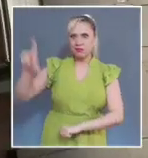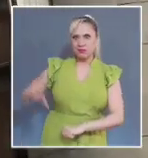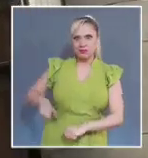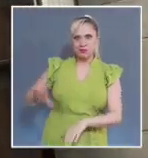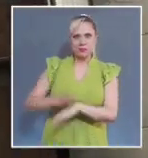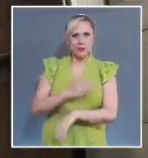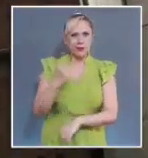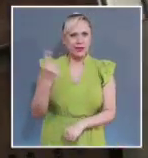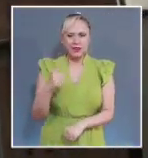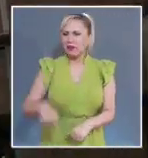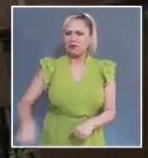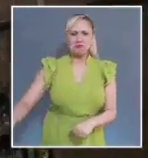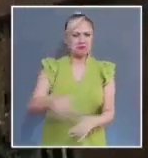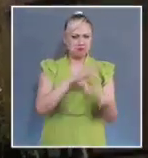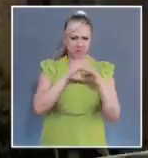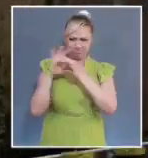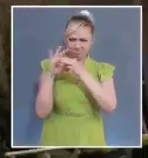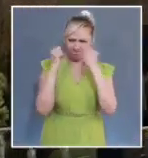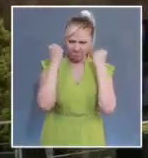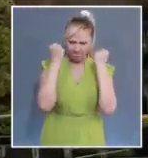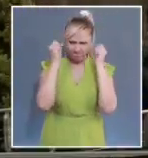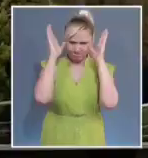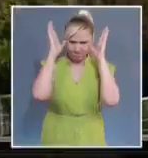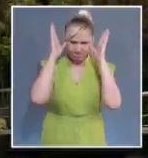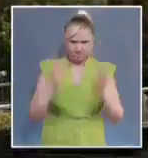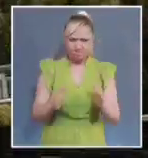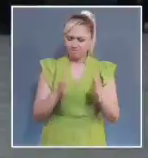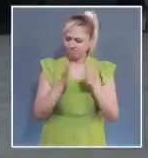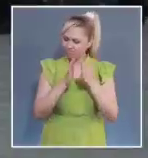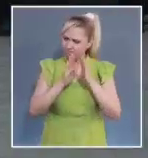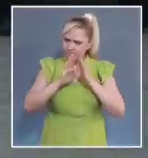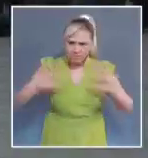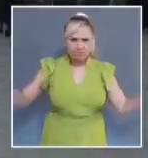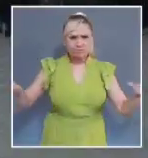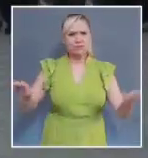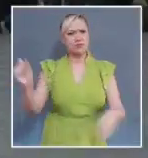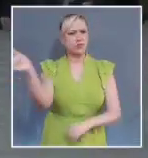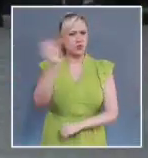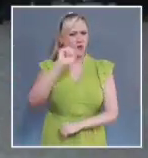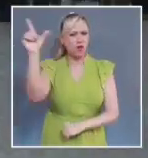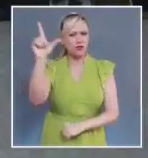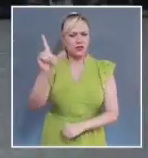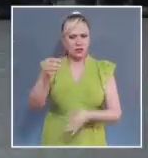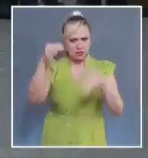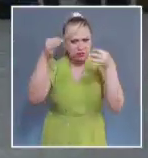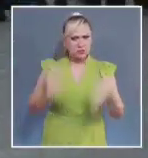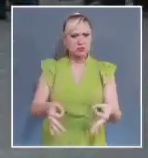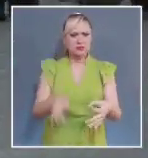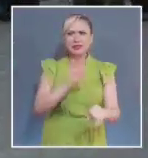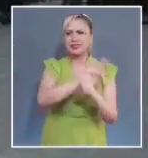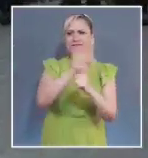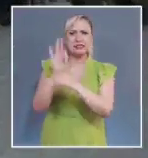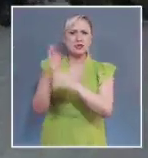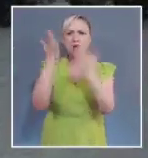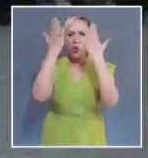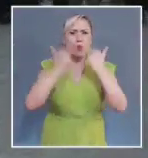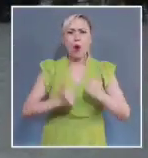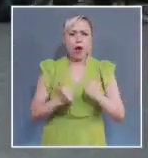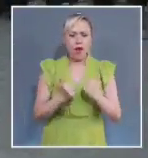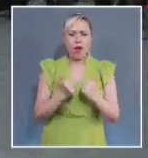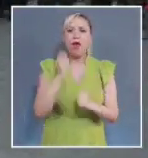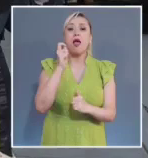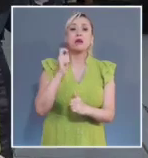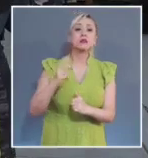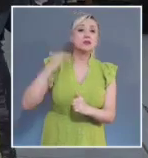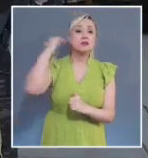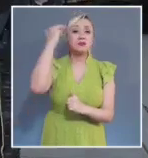con imparcialidad, claridad y profesionalismo, que la clave, abundó, es fortalecer la confianza